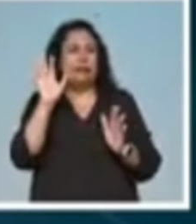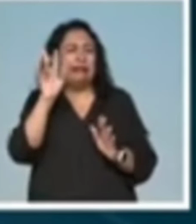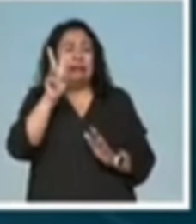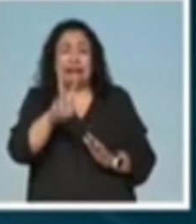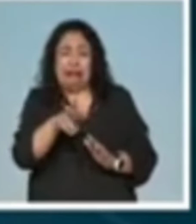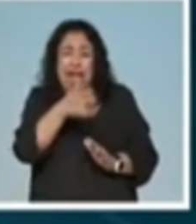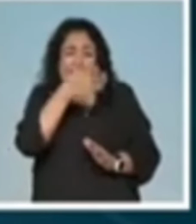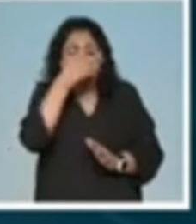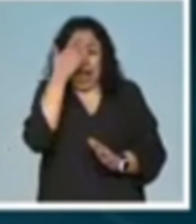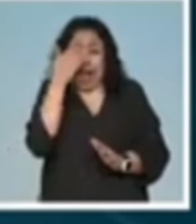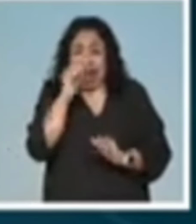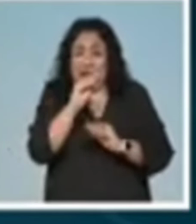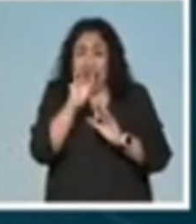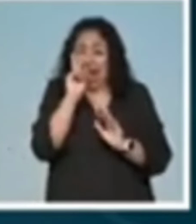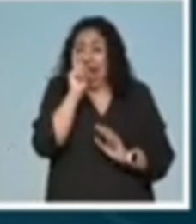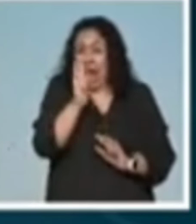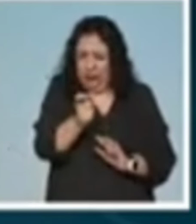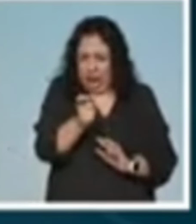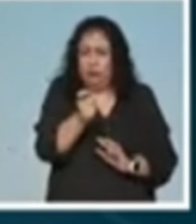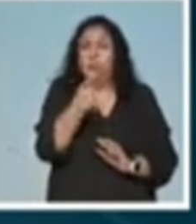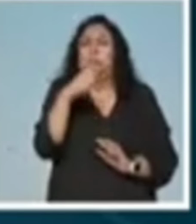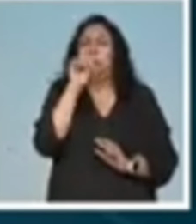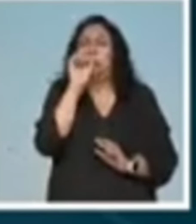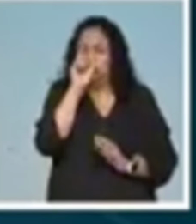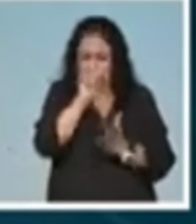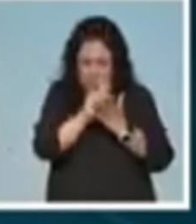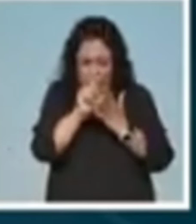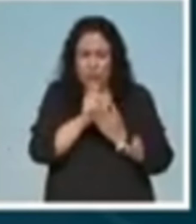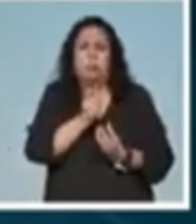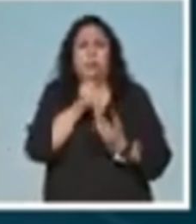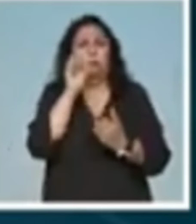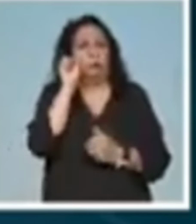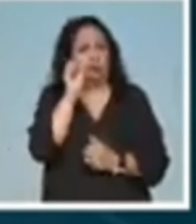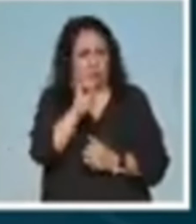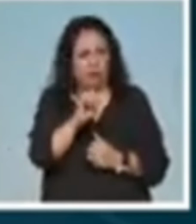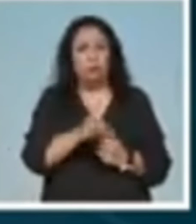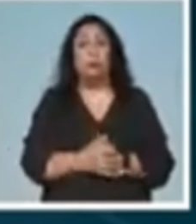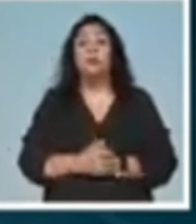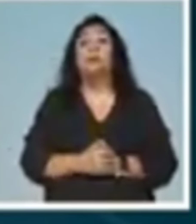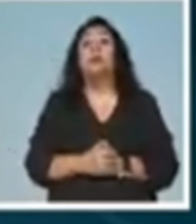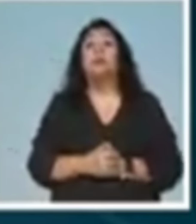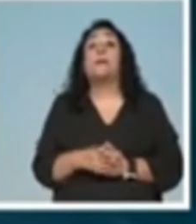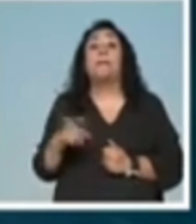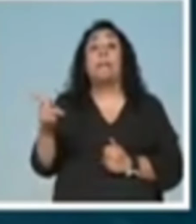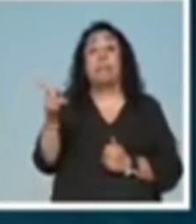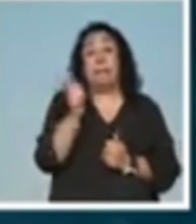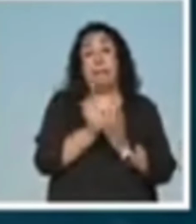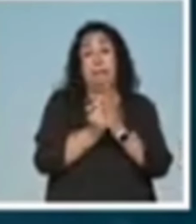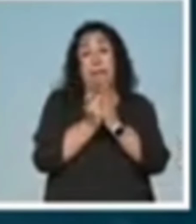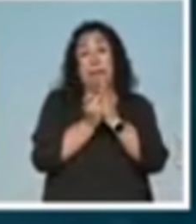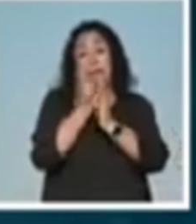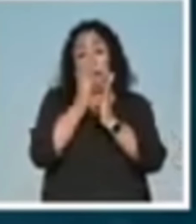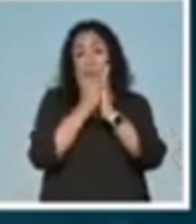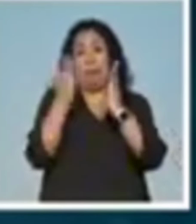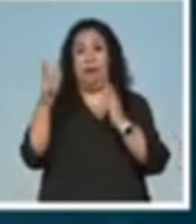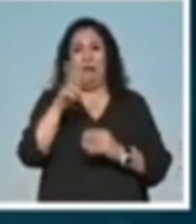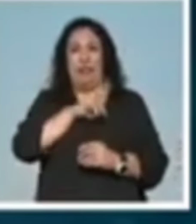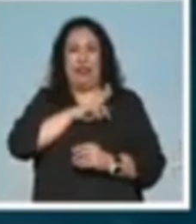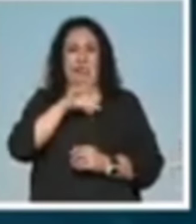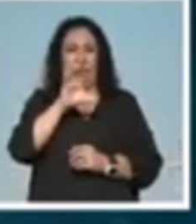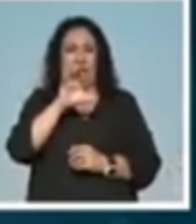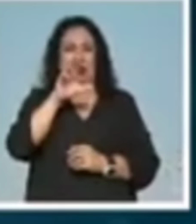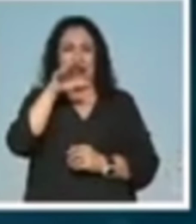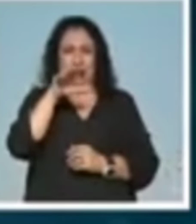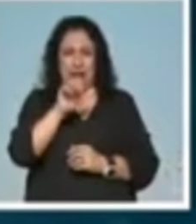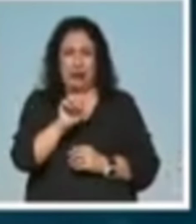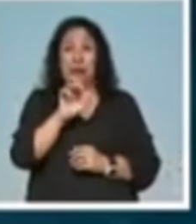bien qué voy a hacer, pero voy a escribir poesía. Sobre la obra inédita, su viuda, Carmen Miracle